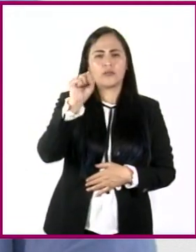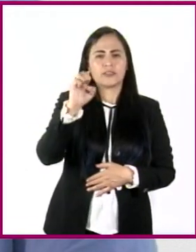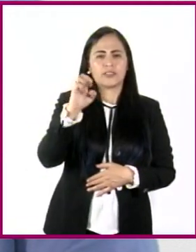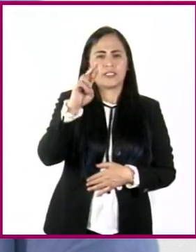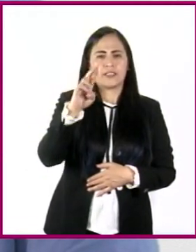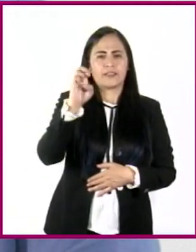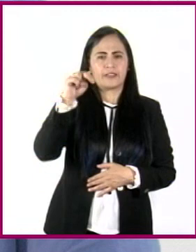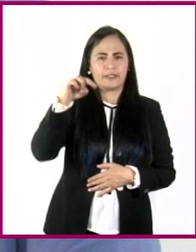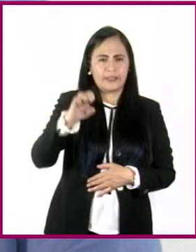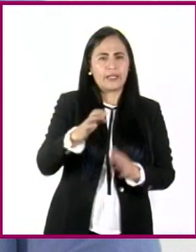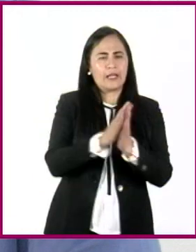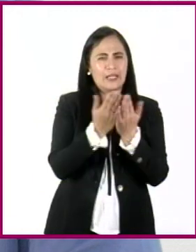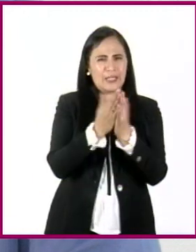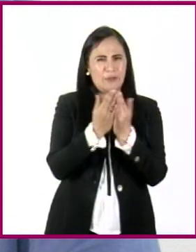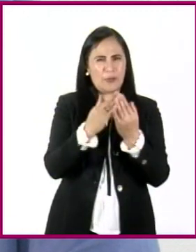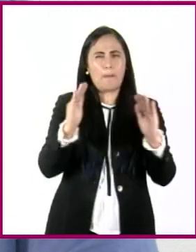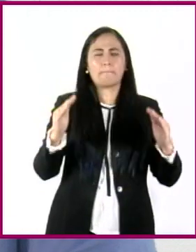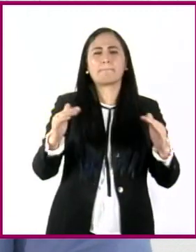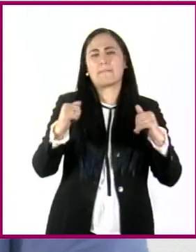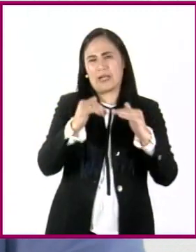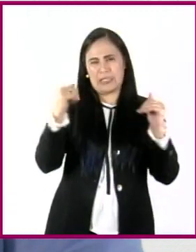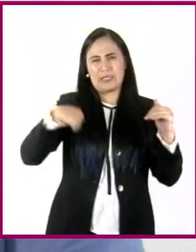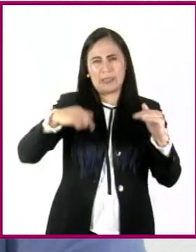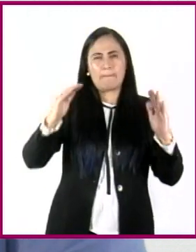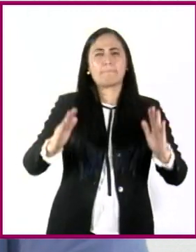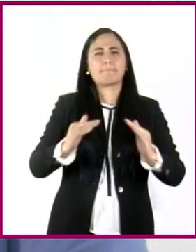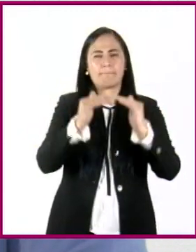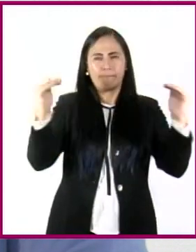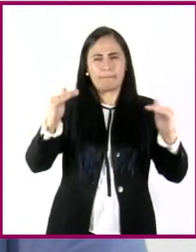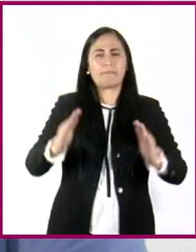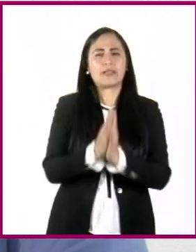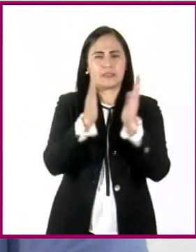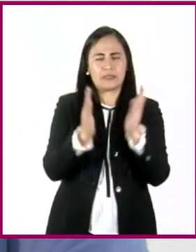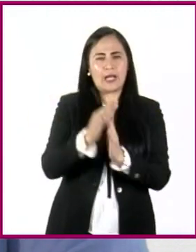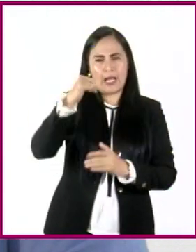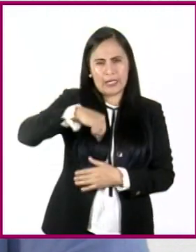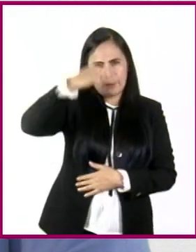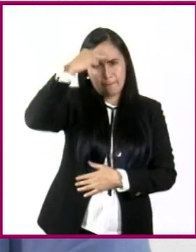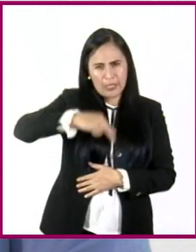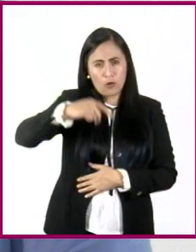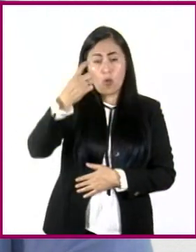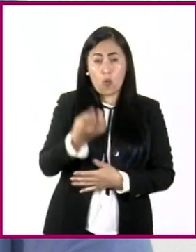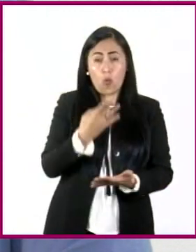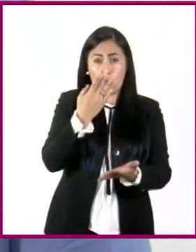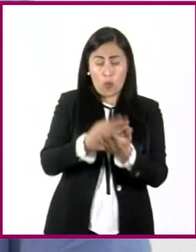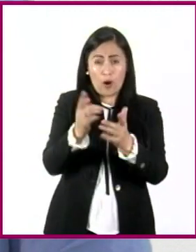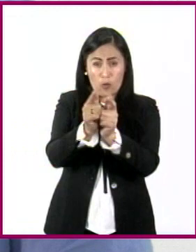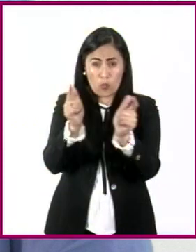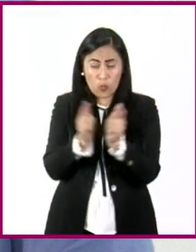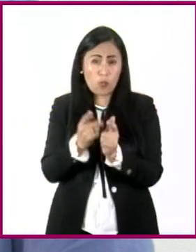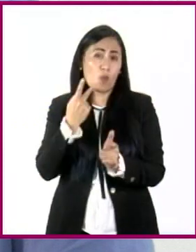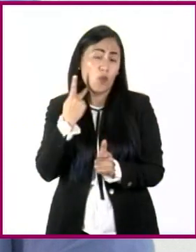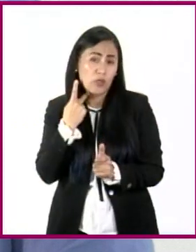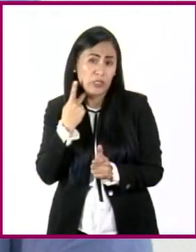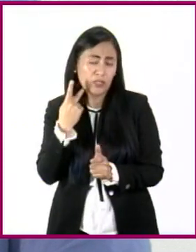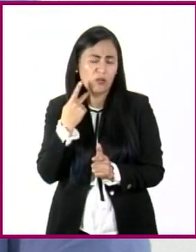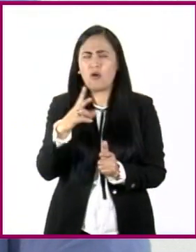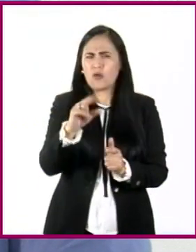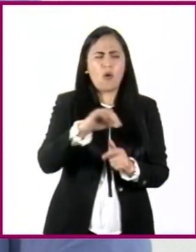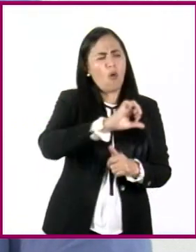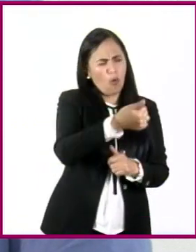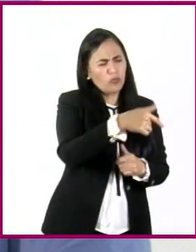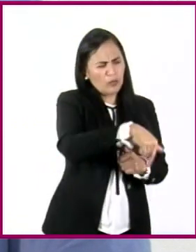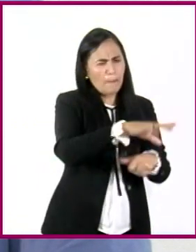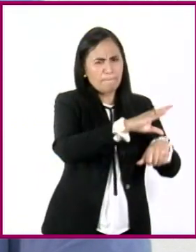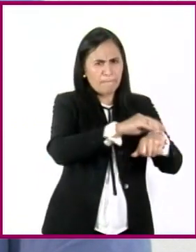su texto La democracia participativa en México, señala que con el fin del partido hegemónico se abrió paso a la alternancia y la competitividad